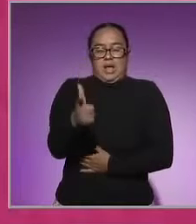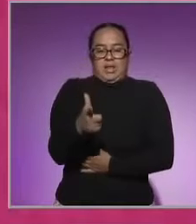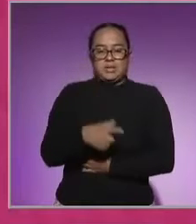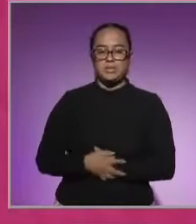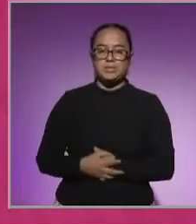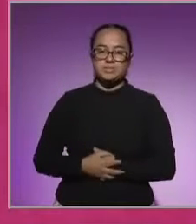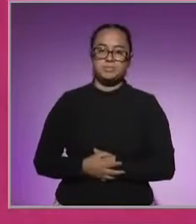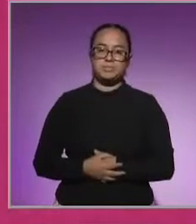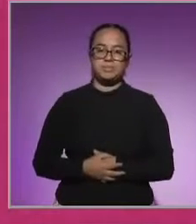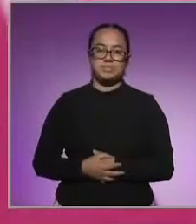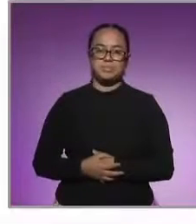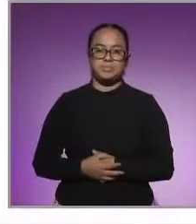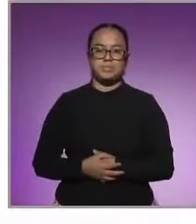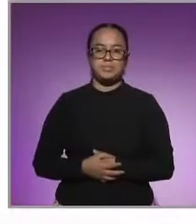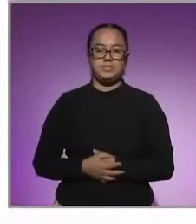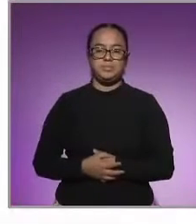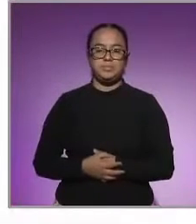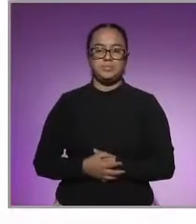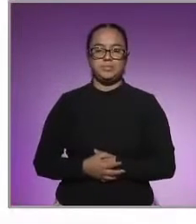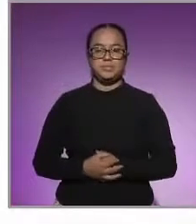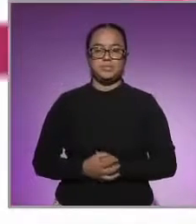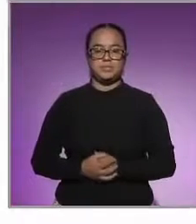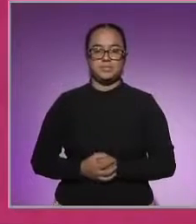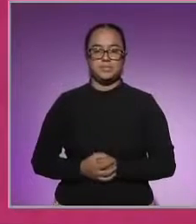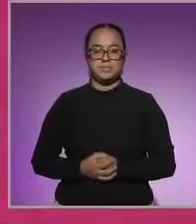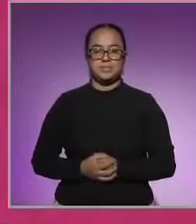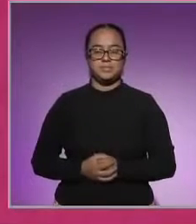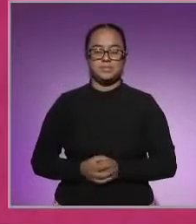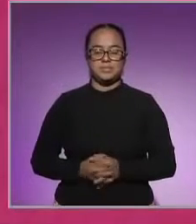y ah